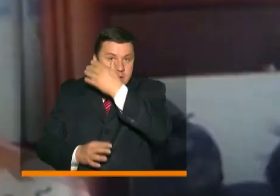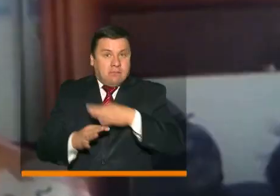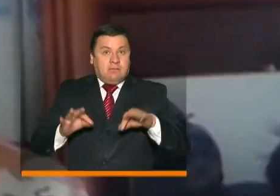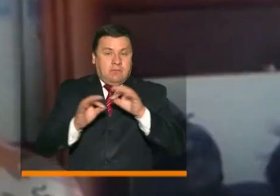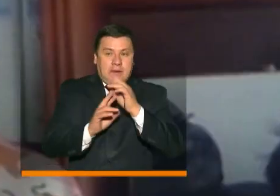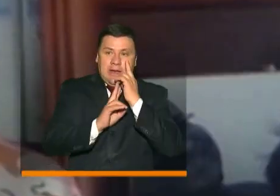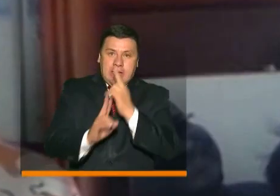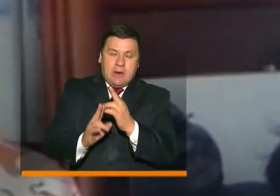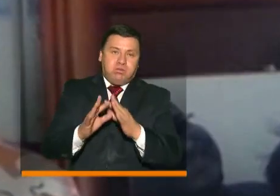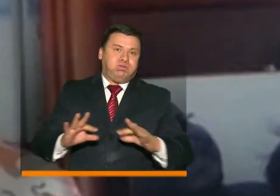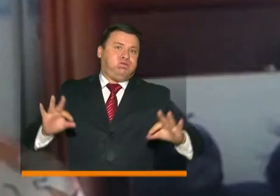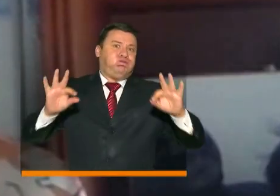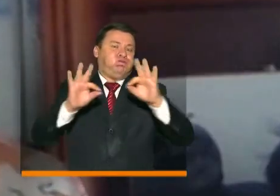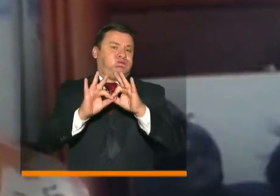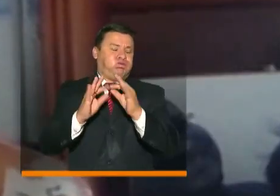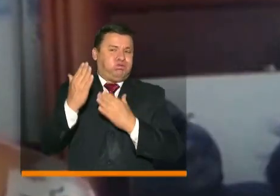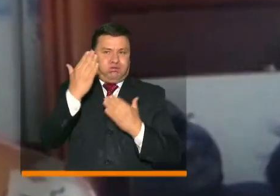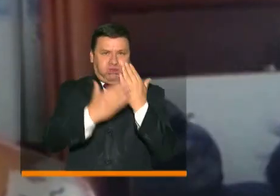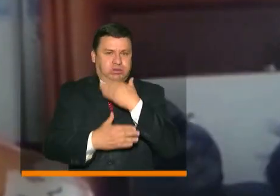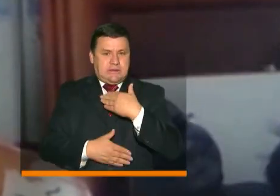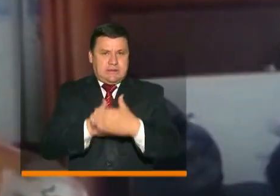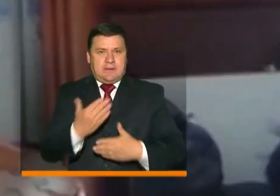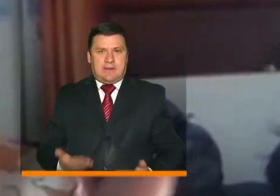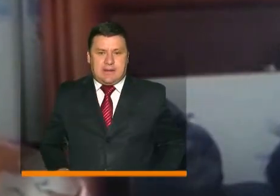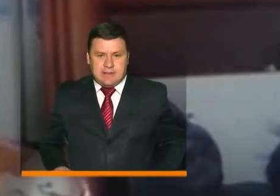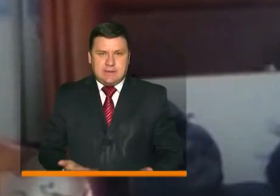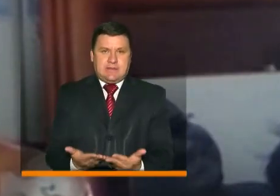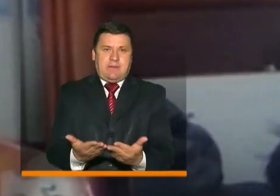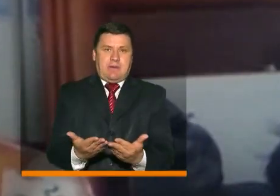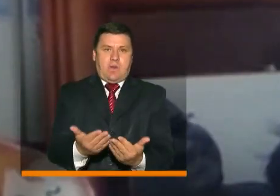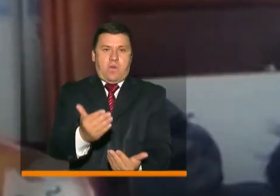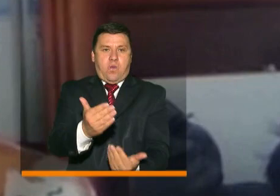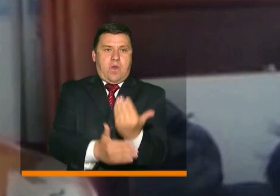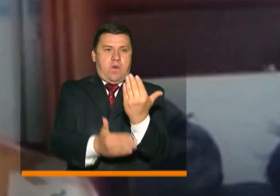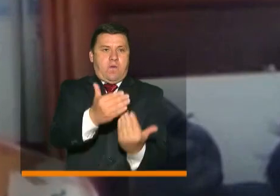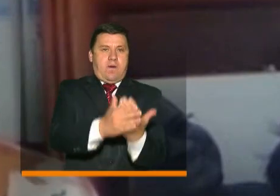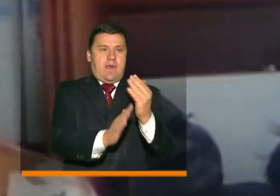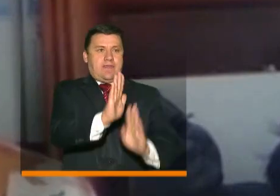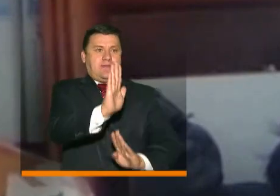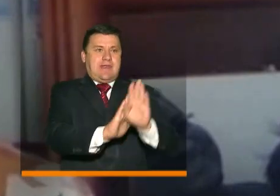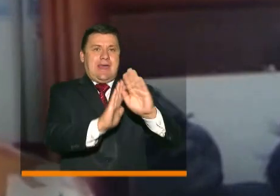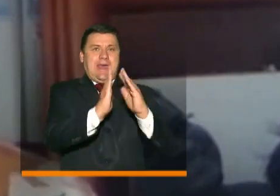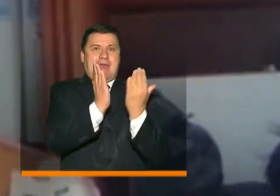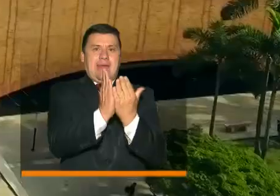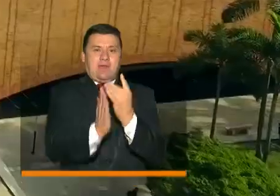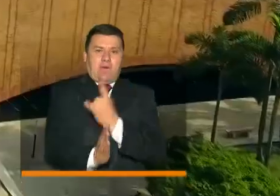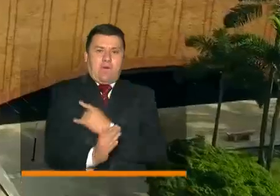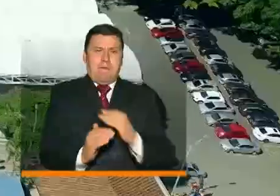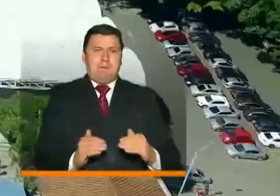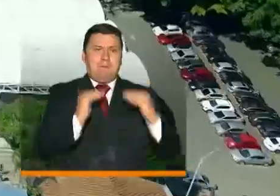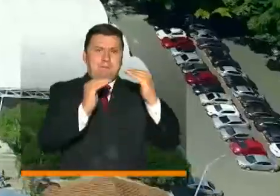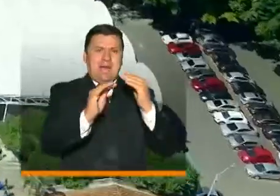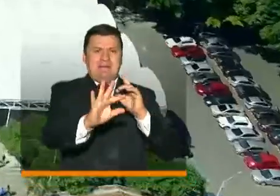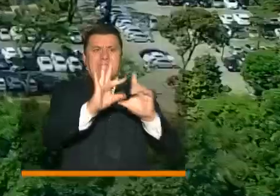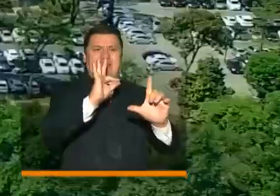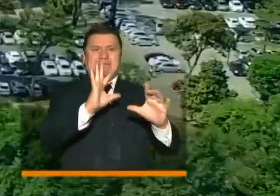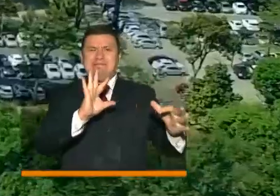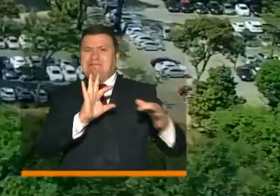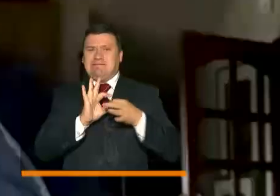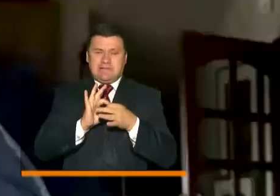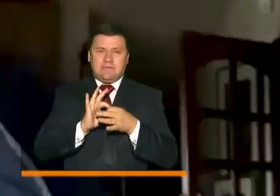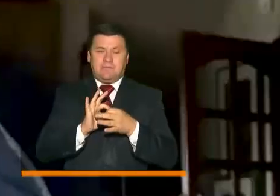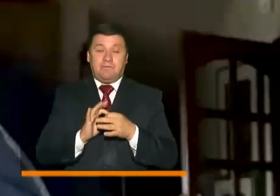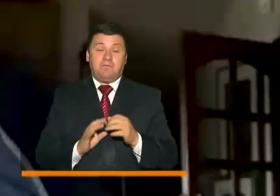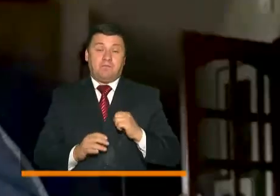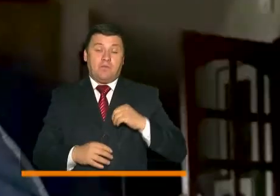una oportunidad invaluable de servir al país a la modernización y desarrollo de la educación superior. Queremos compartir con